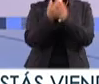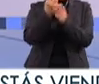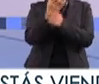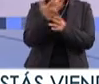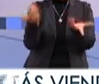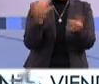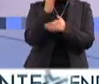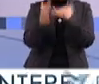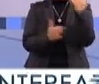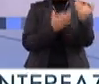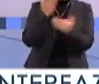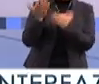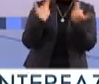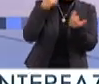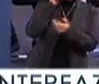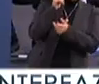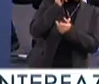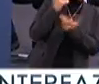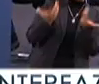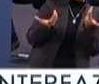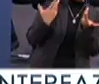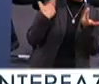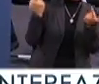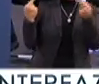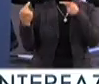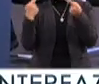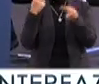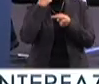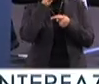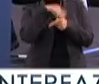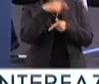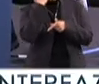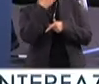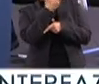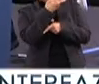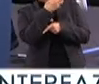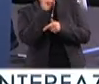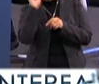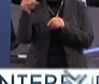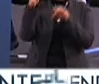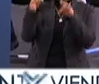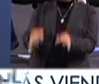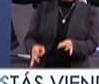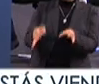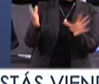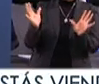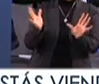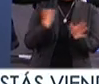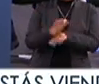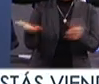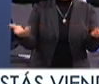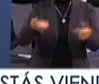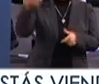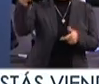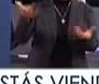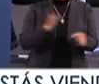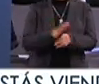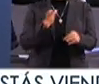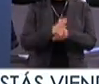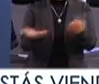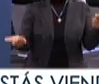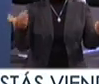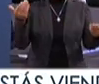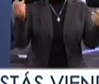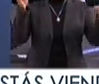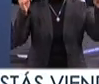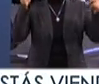pero bueno todo el mundo hemos estado siempre ante una vitrina y nos dicen ¿quiere de genéricos o quiere de los otros? de los caros entonces ahí